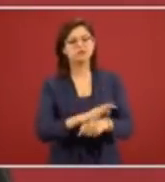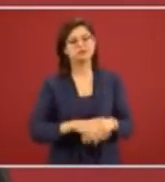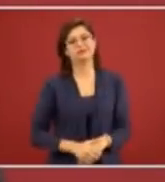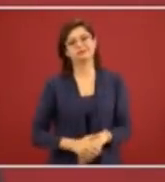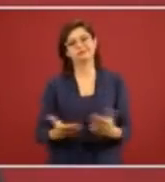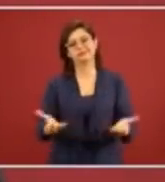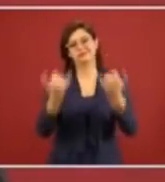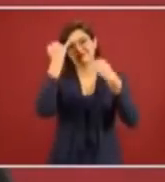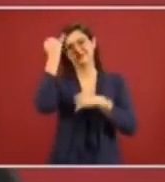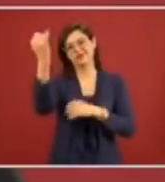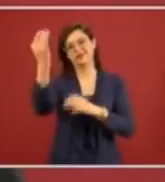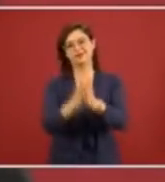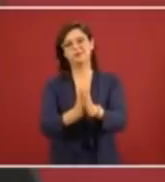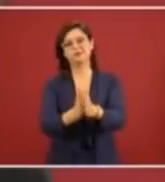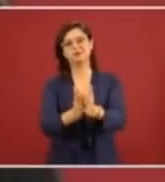Imagínense